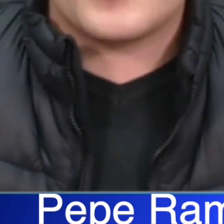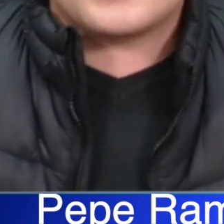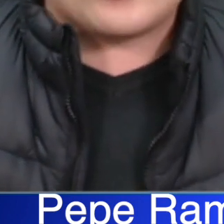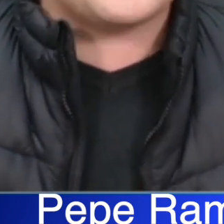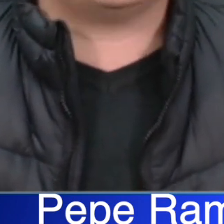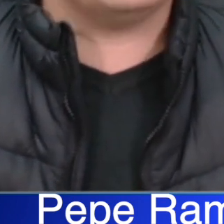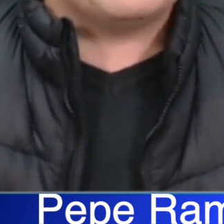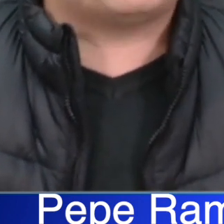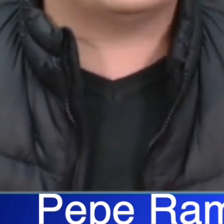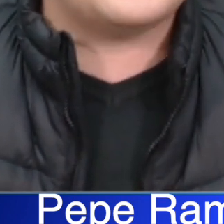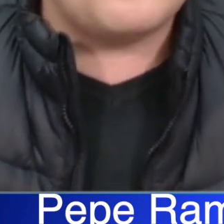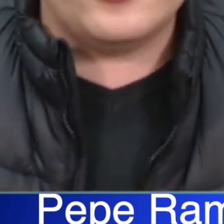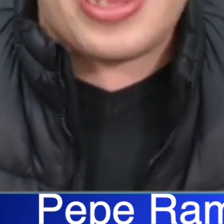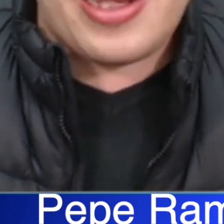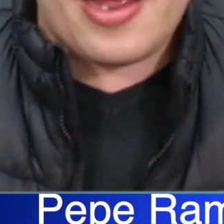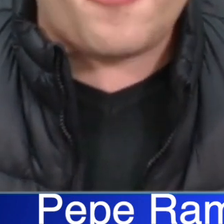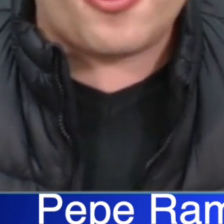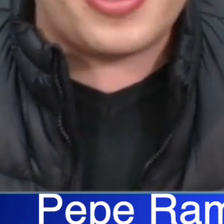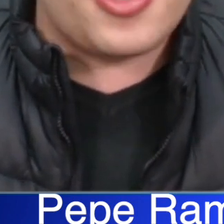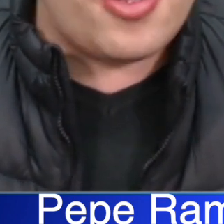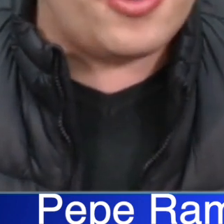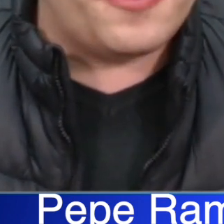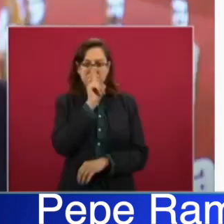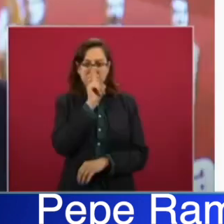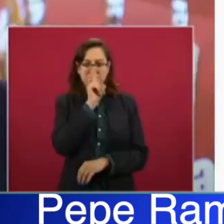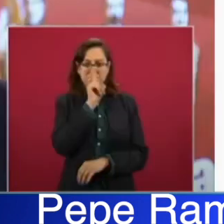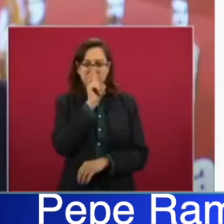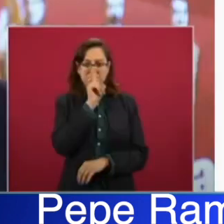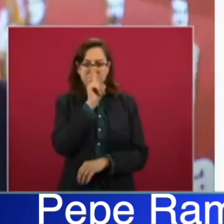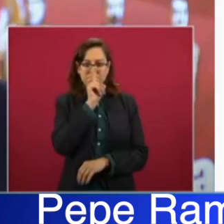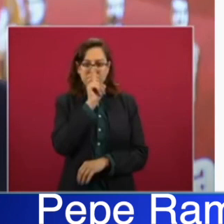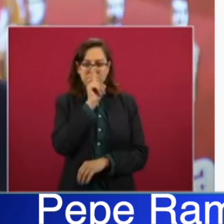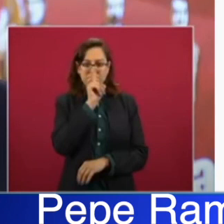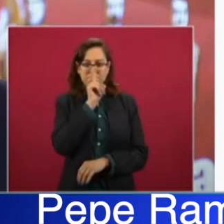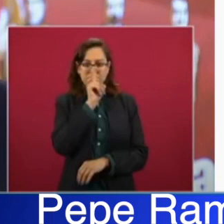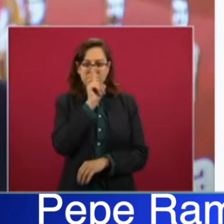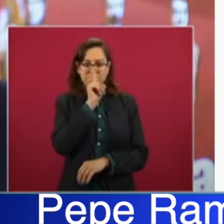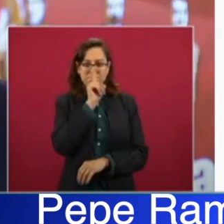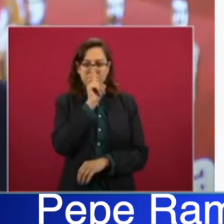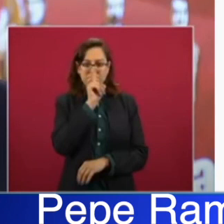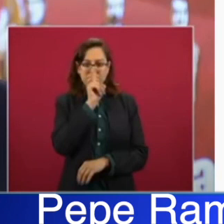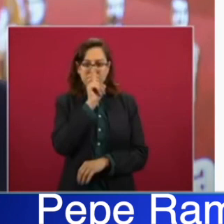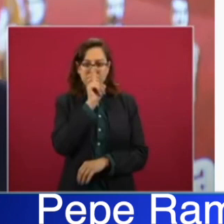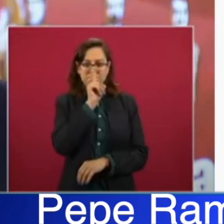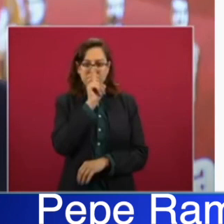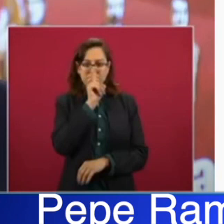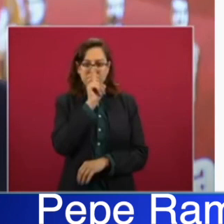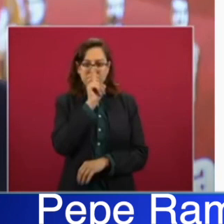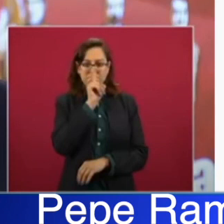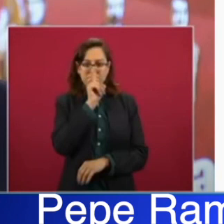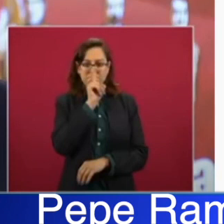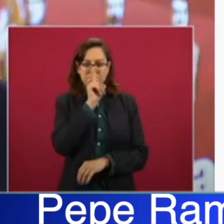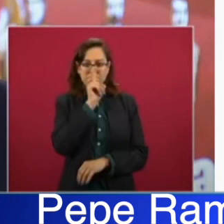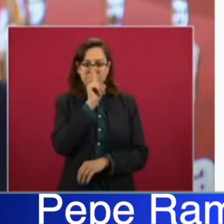informados. Y ahora sí, pasemos a la información. Y es que, familia, el día de hoy el presidente Andrés Manuel López Obrador le